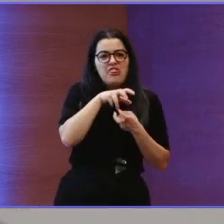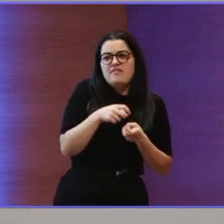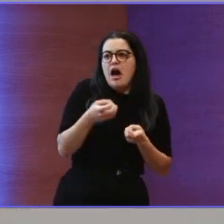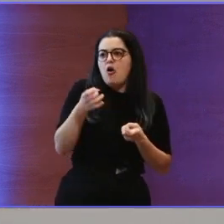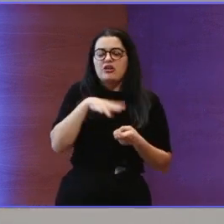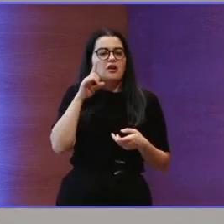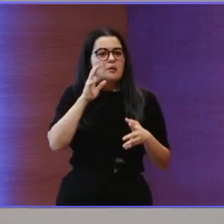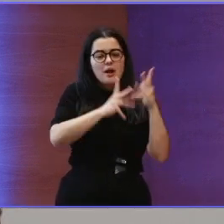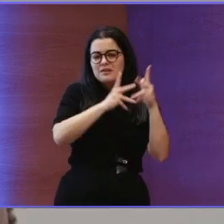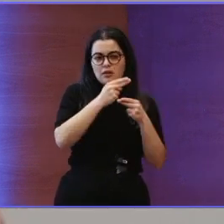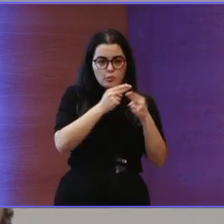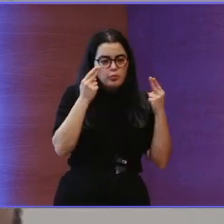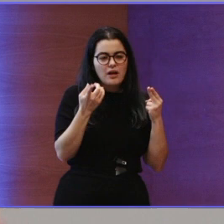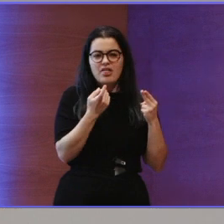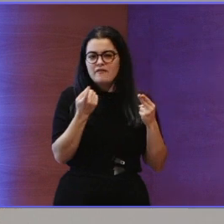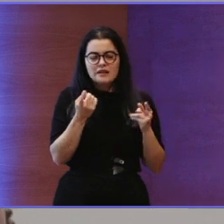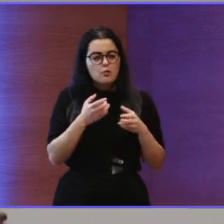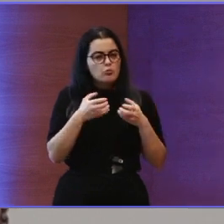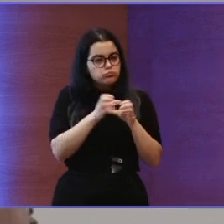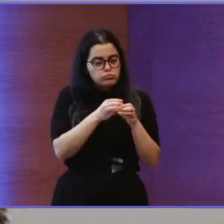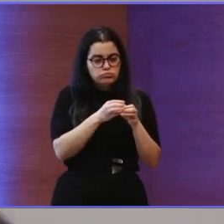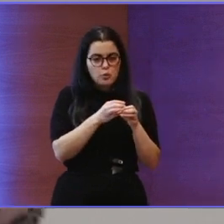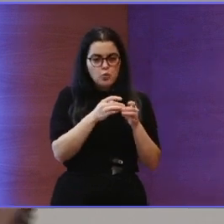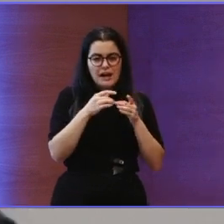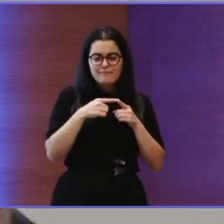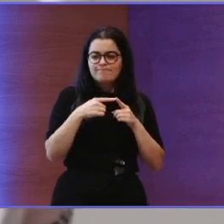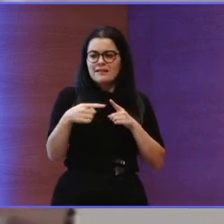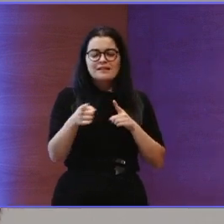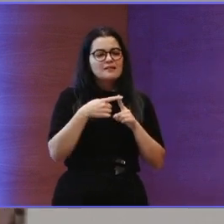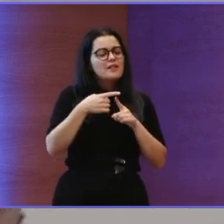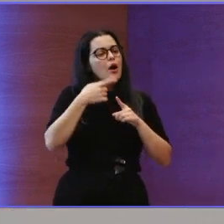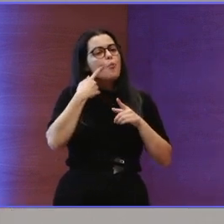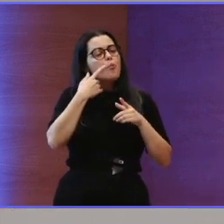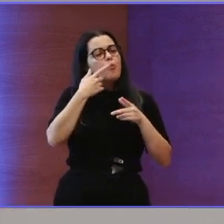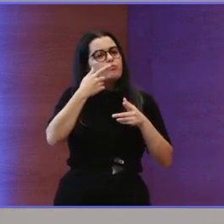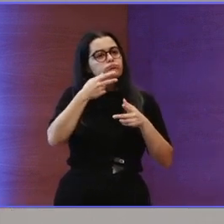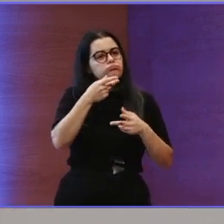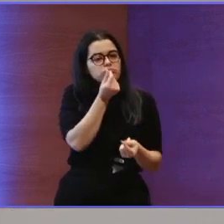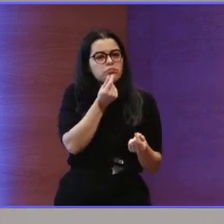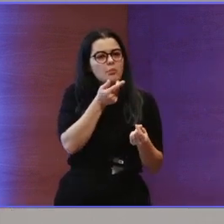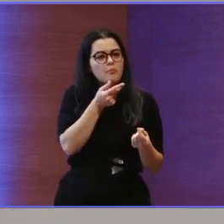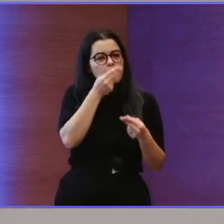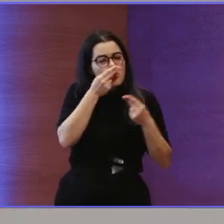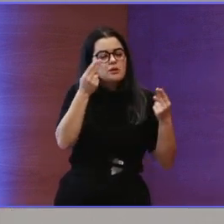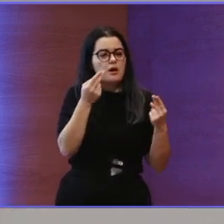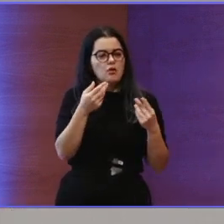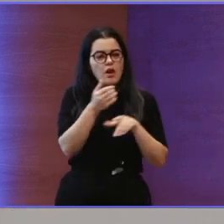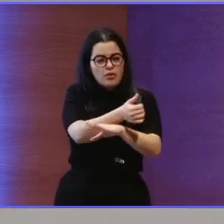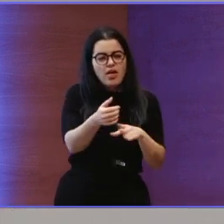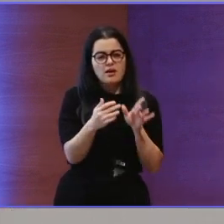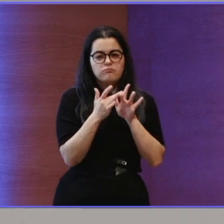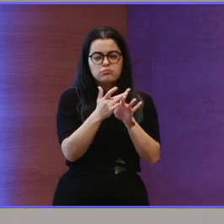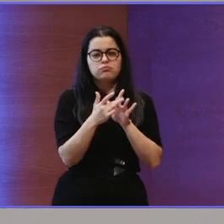administración pública tiene que tener una interlocución económica con su ciudadanía con aquellos elementos que tienen que ver con ese derecho y luego hay el